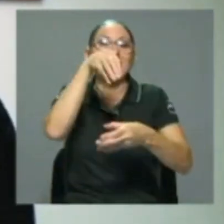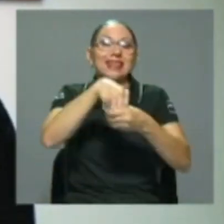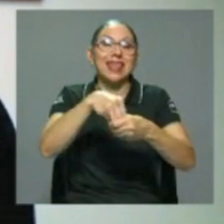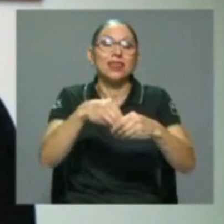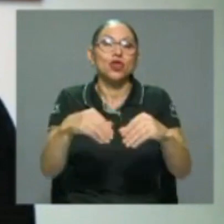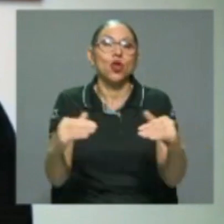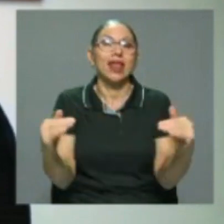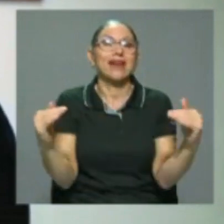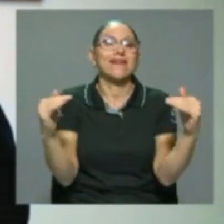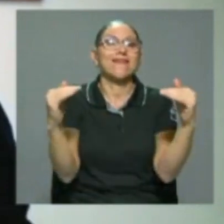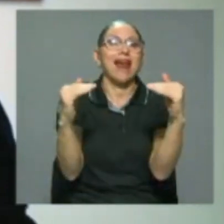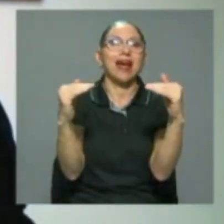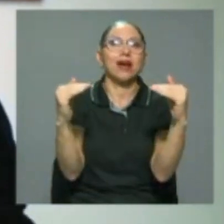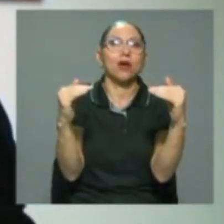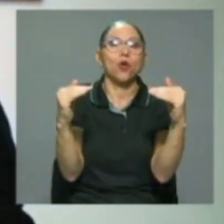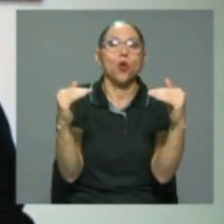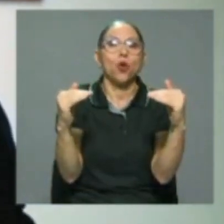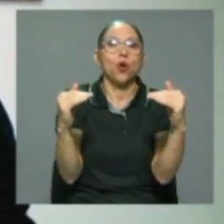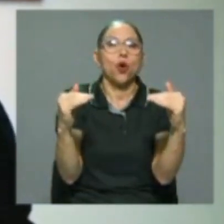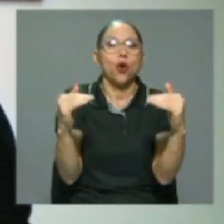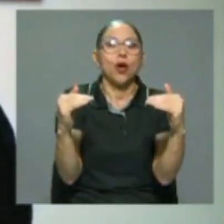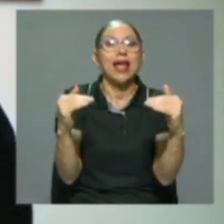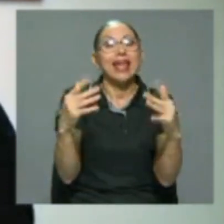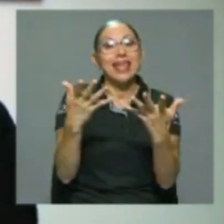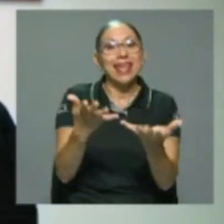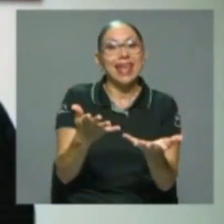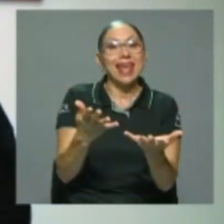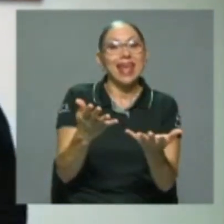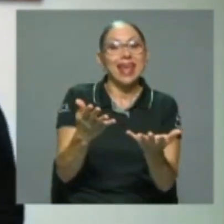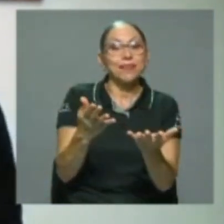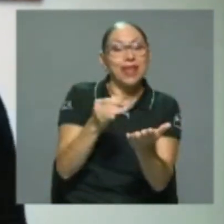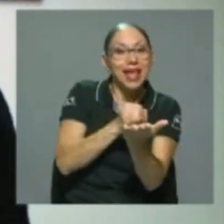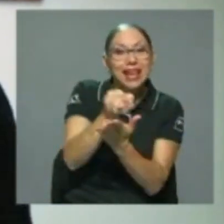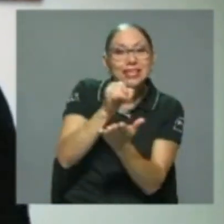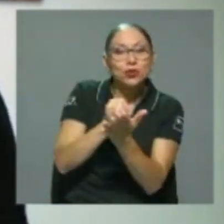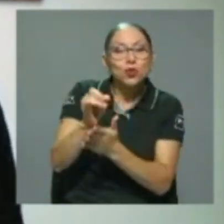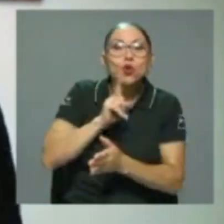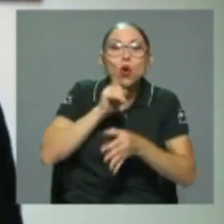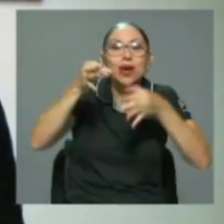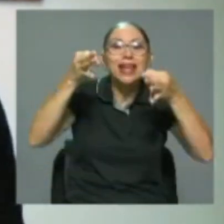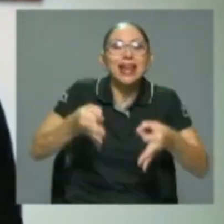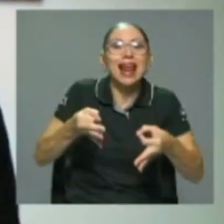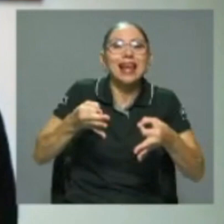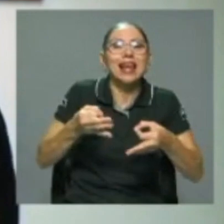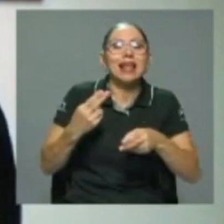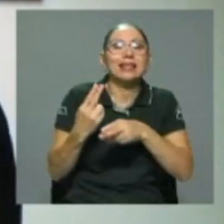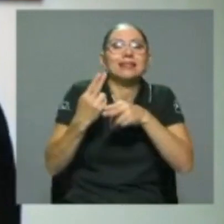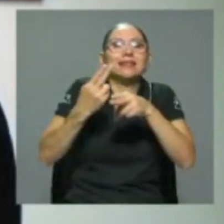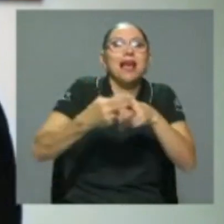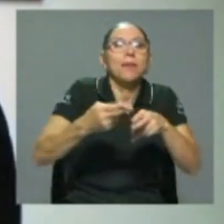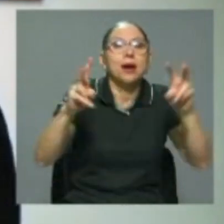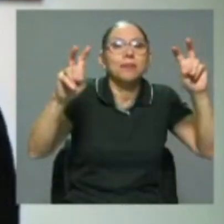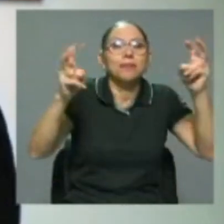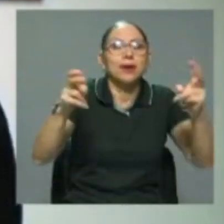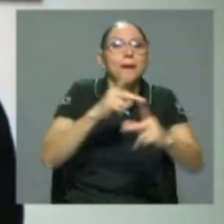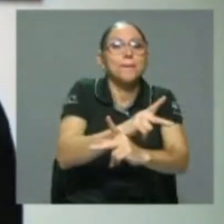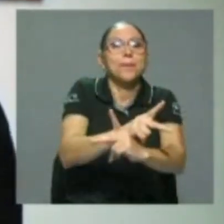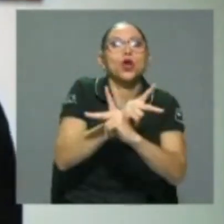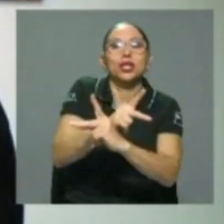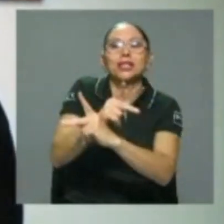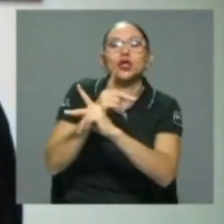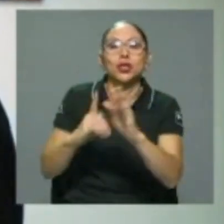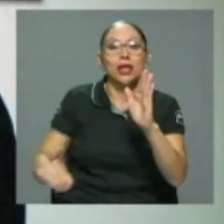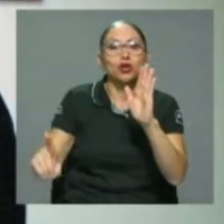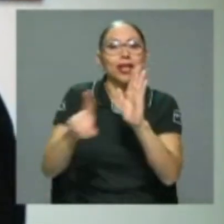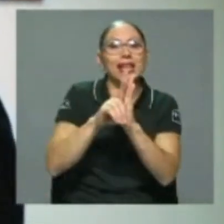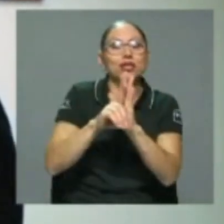que el estudio original llama de protección de los derechos de los consumidores. O